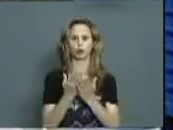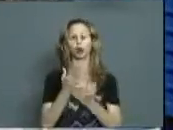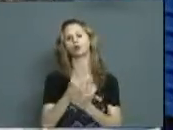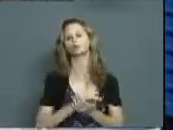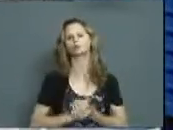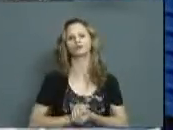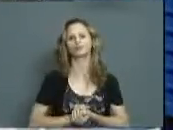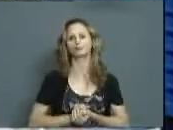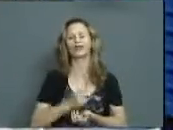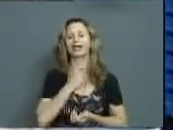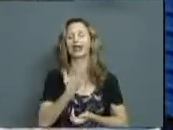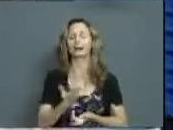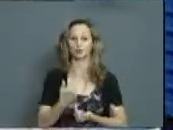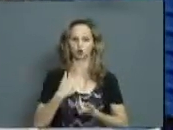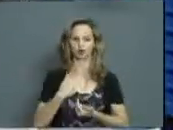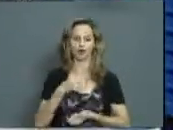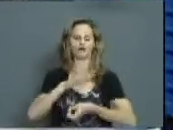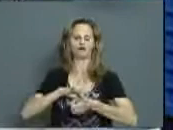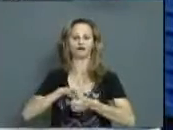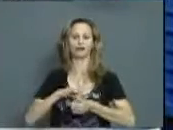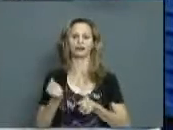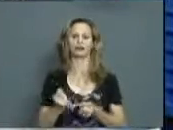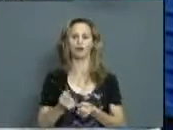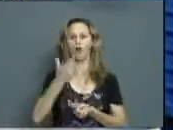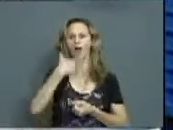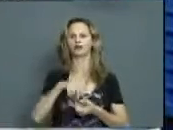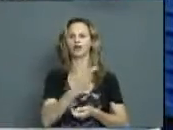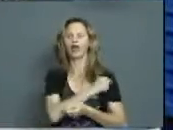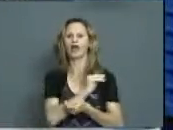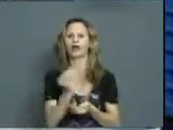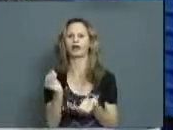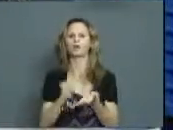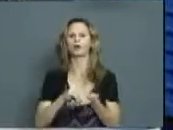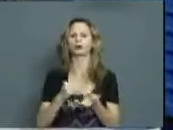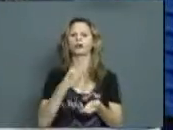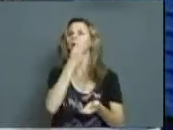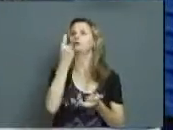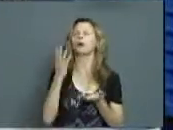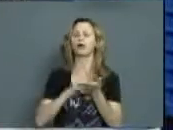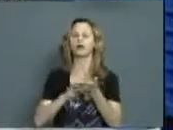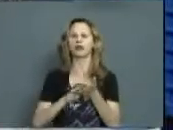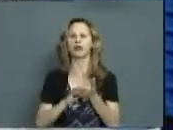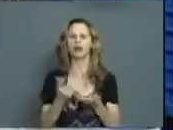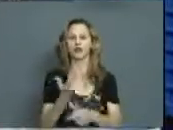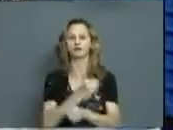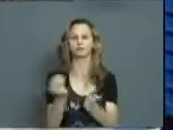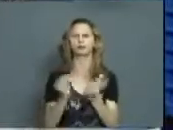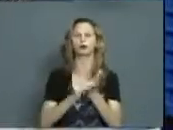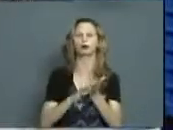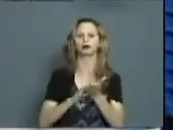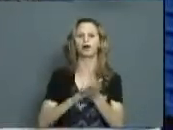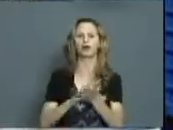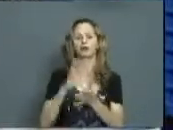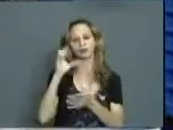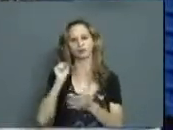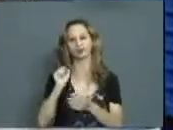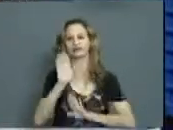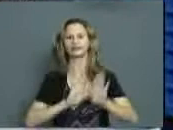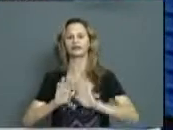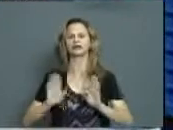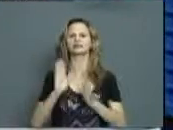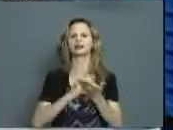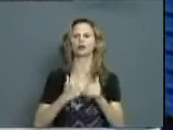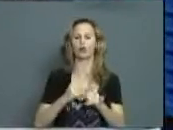tuve la enfermedad y no me lo diagnosticaron y me pongo Abdala, entonces no me va a hacer efecto. O si me pongo Soberana, sí me va a hacer efecto. Si usted tuvo